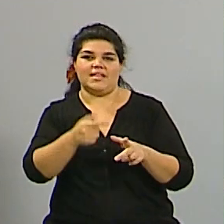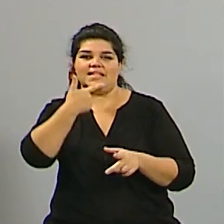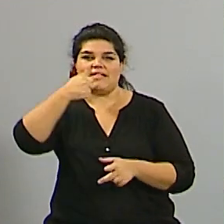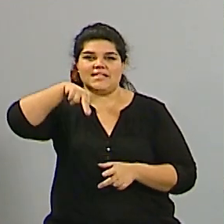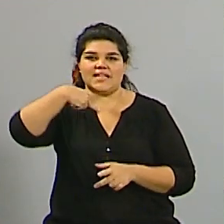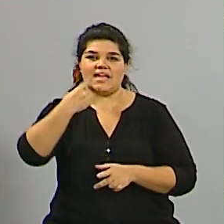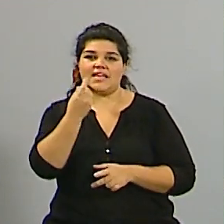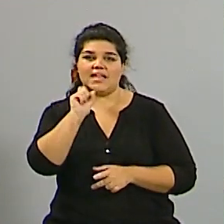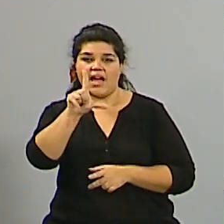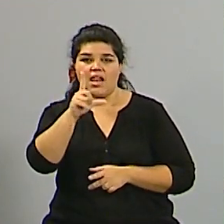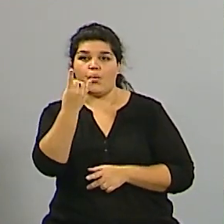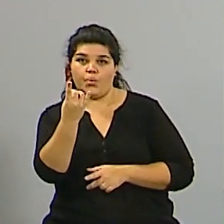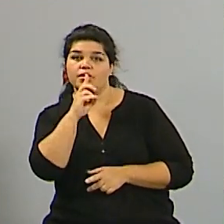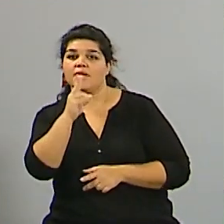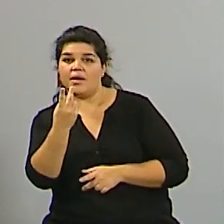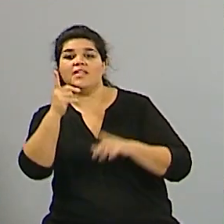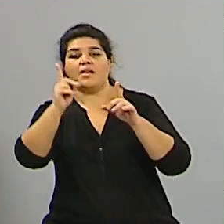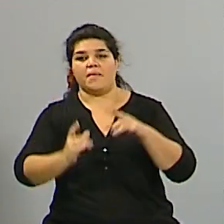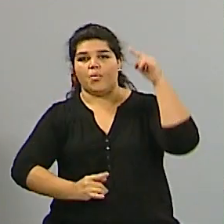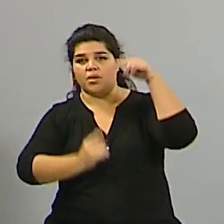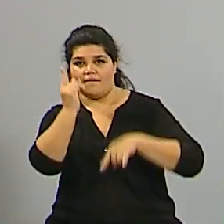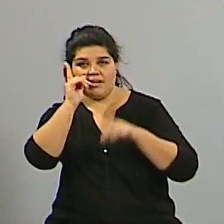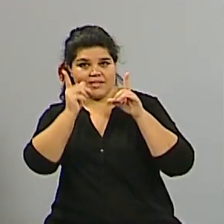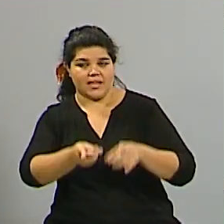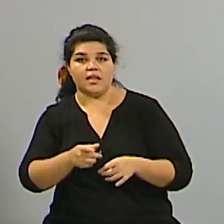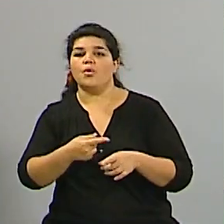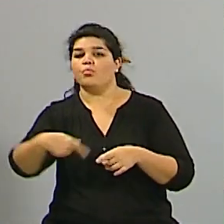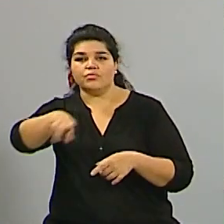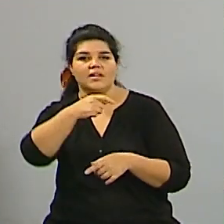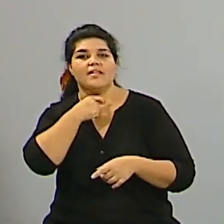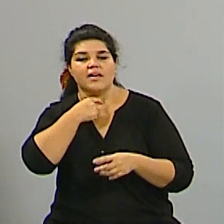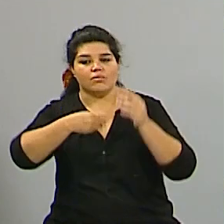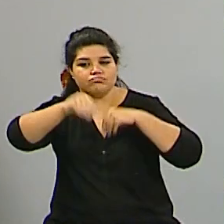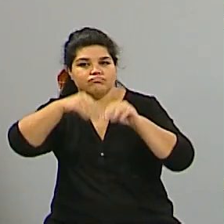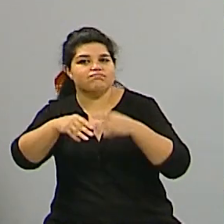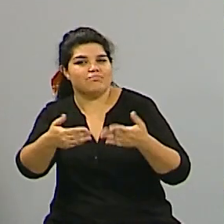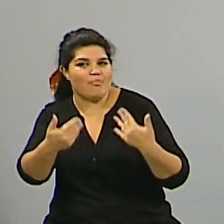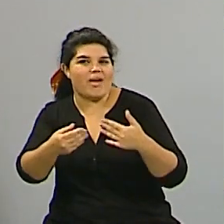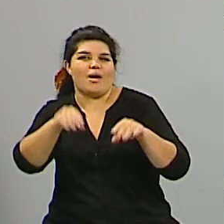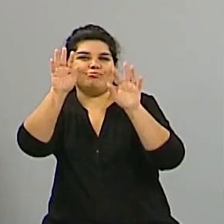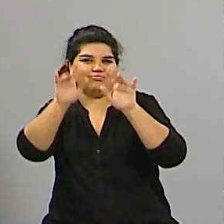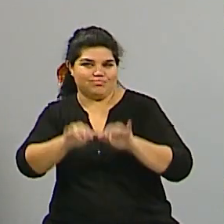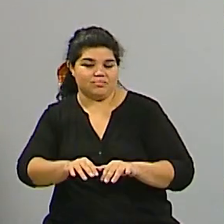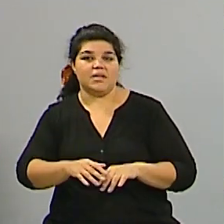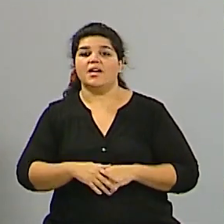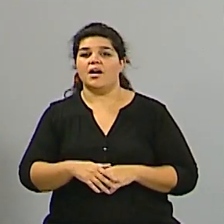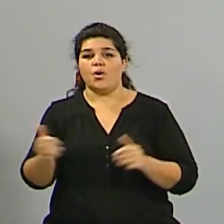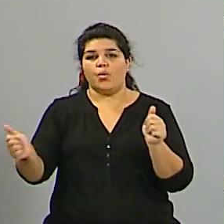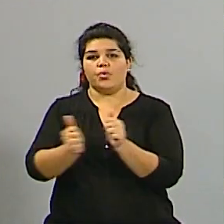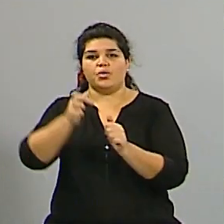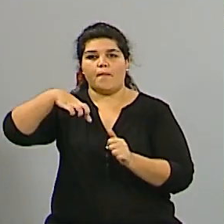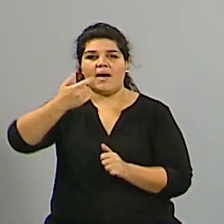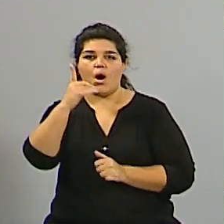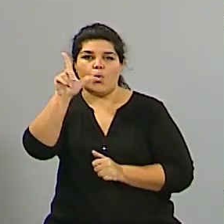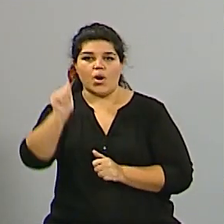Señal UTV o también como Unidiversidad. Y si quieren dejar algún comentario, lo pueden hacer. Seguimos hablando de mercado laboral con Paula Varela, que